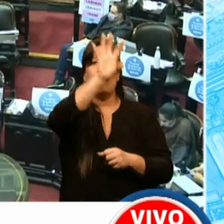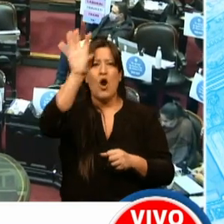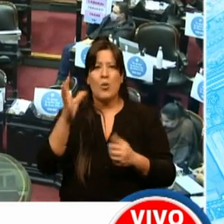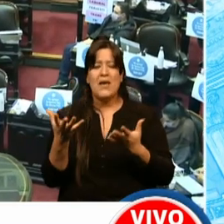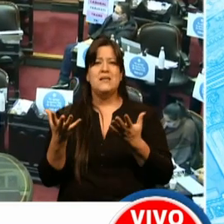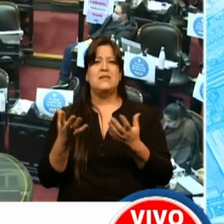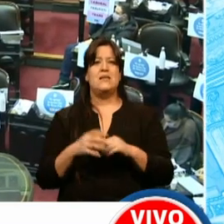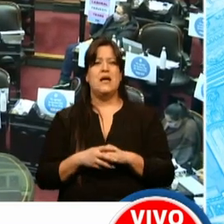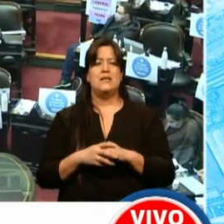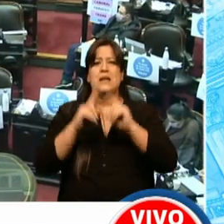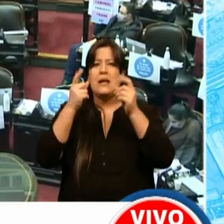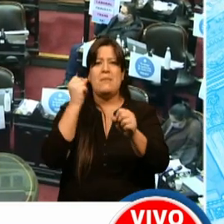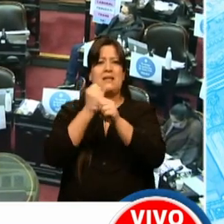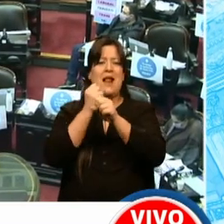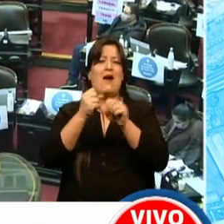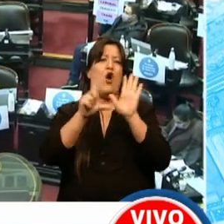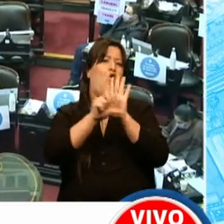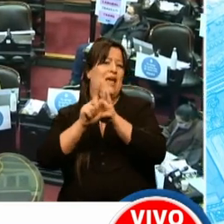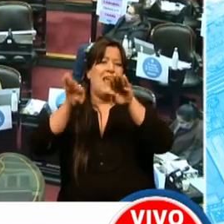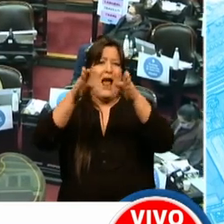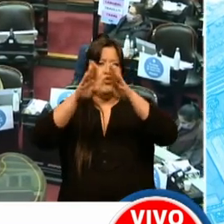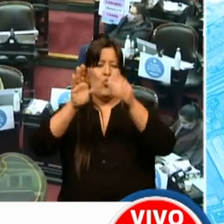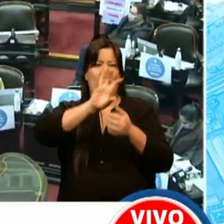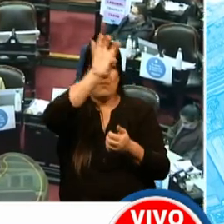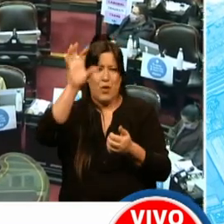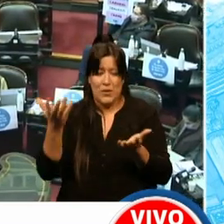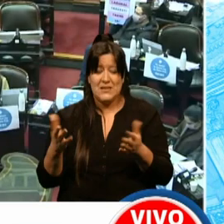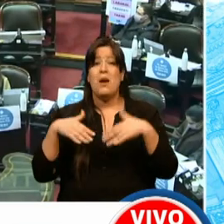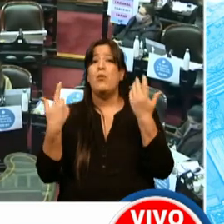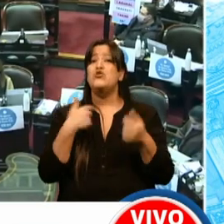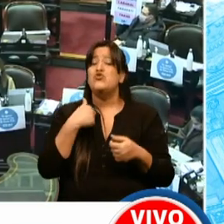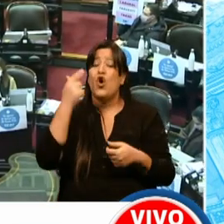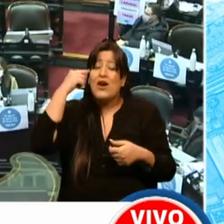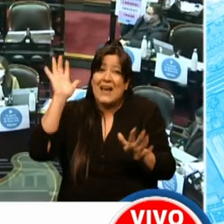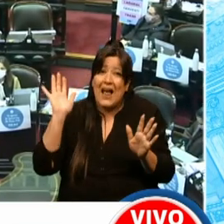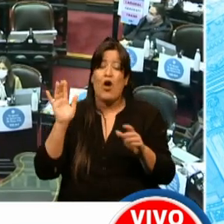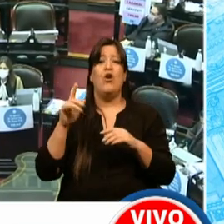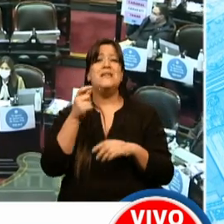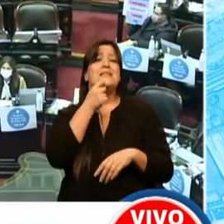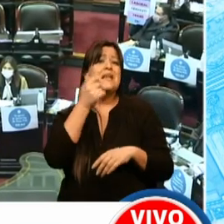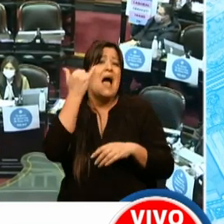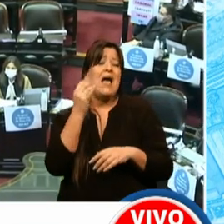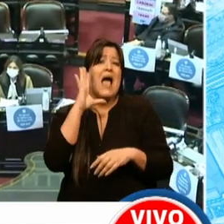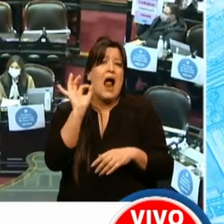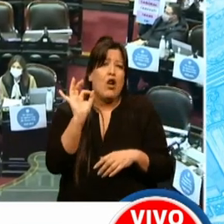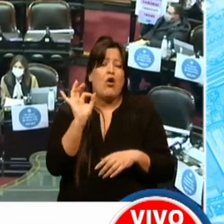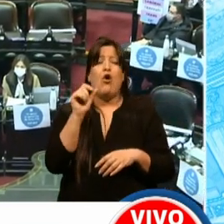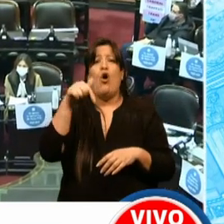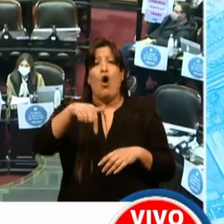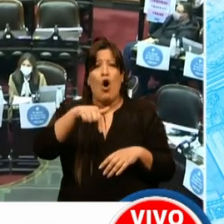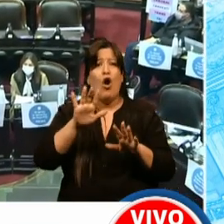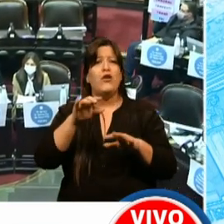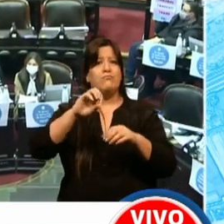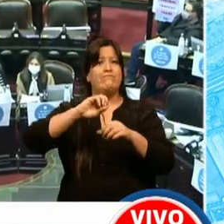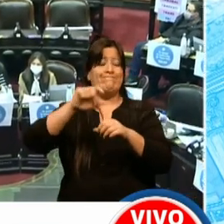nuestras legislaturas por eso creo que si hay algo que hoy esta